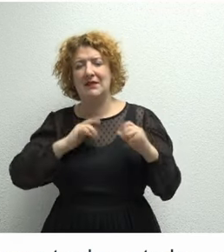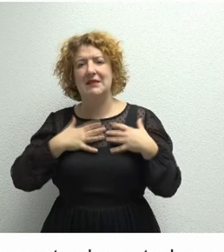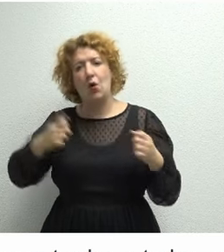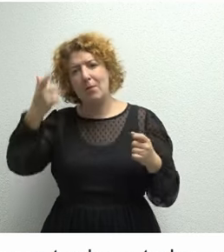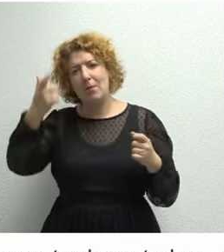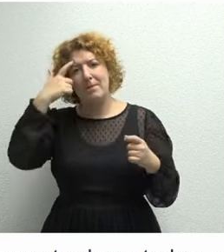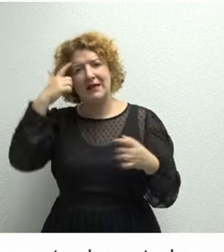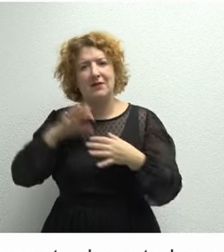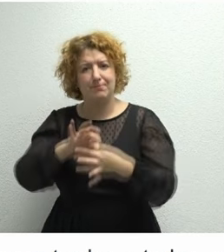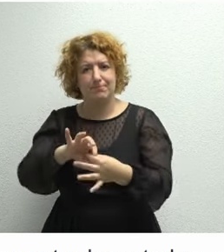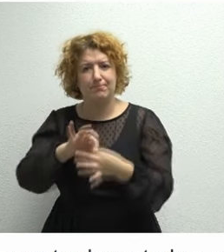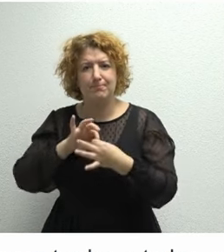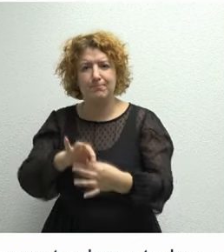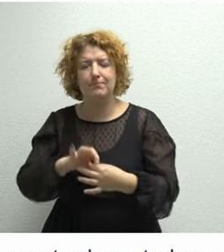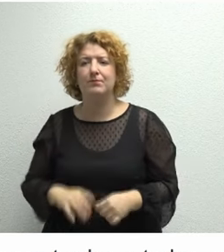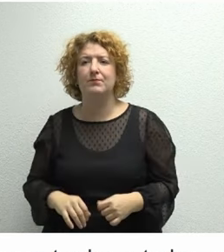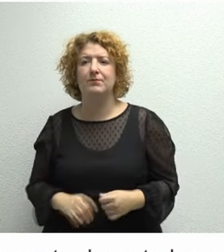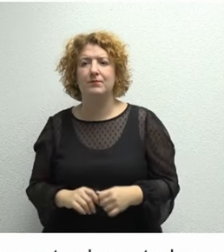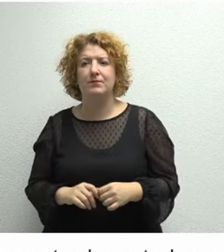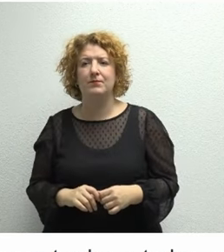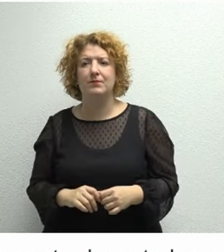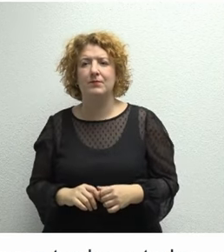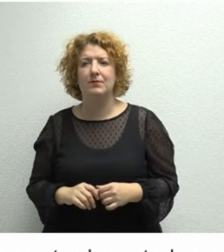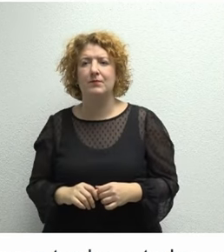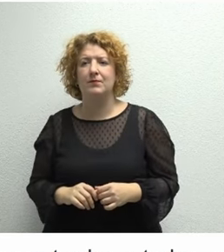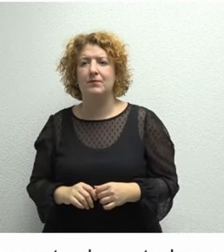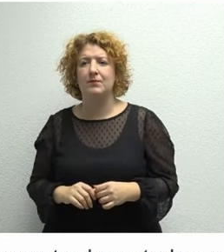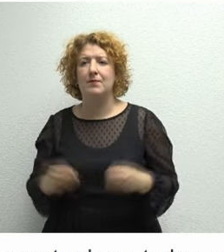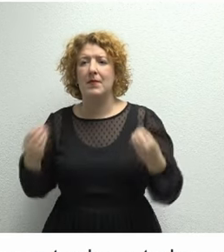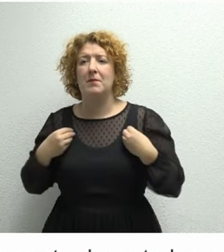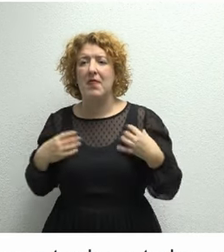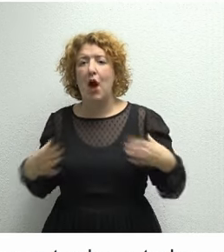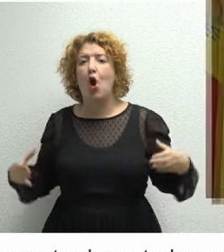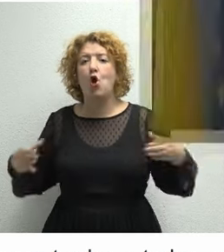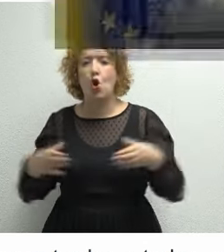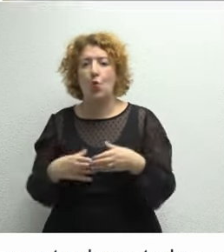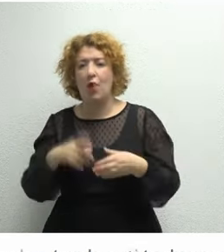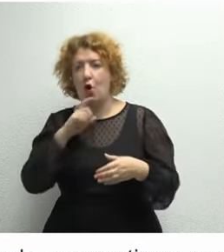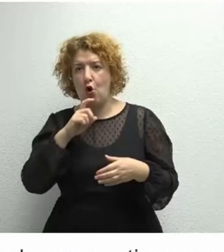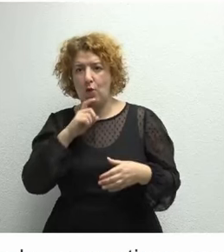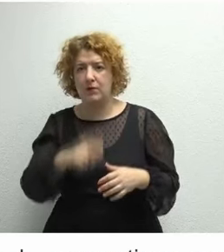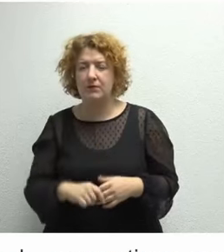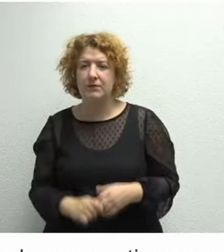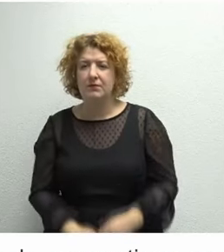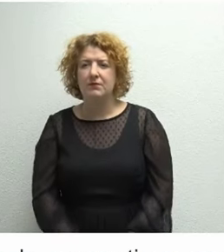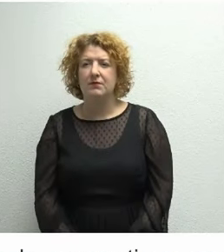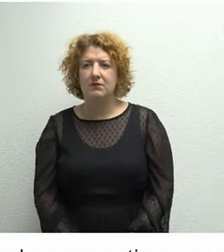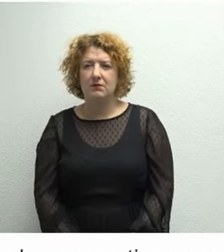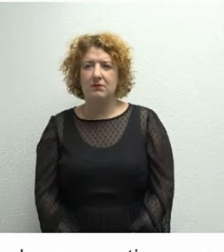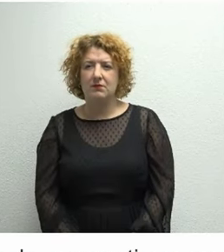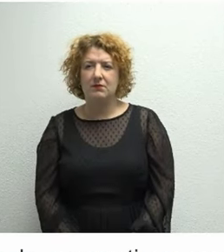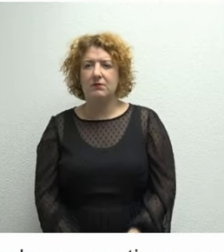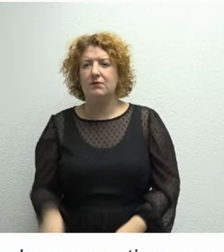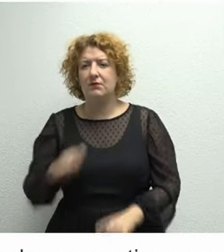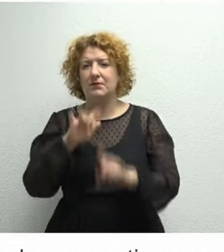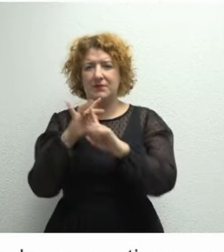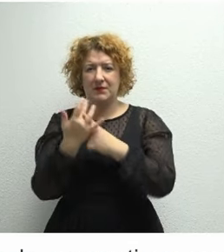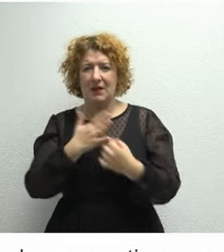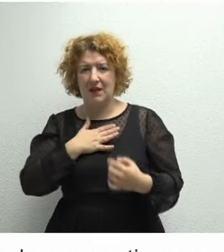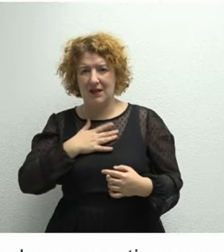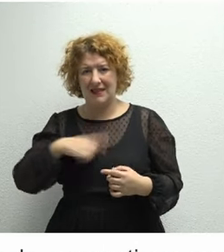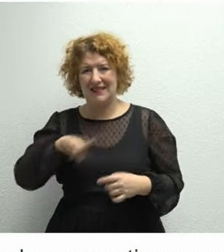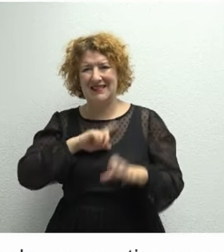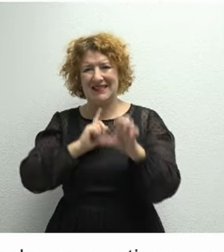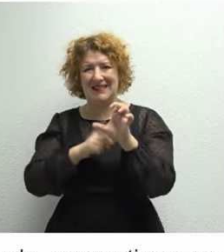Mental y transitado una vida en en comunidad e contextualizo un poco el escenario de